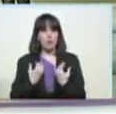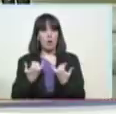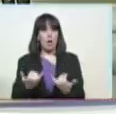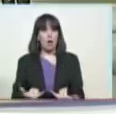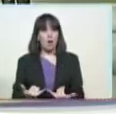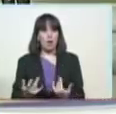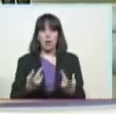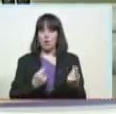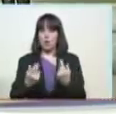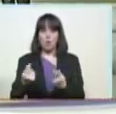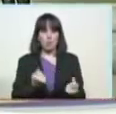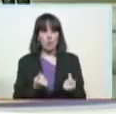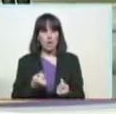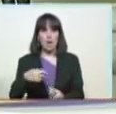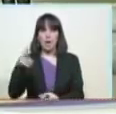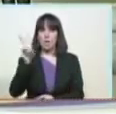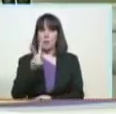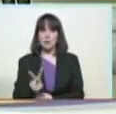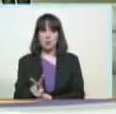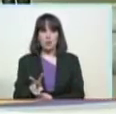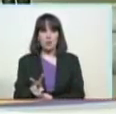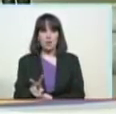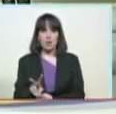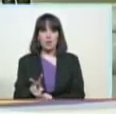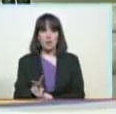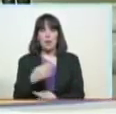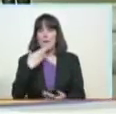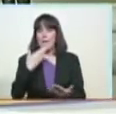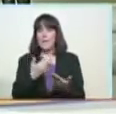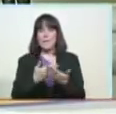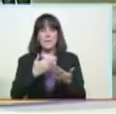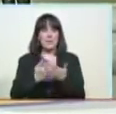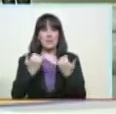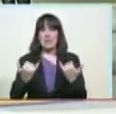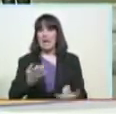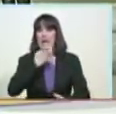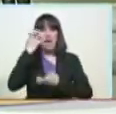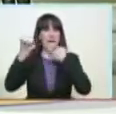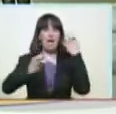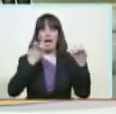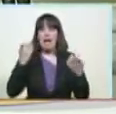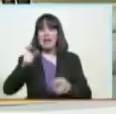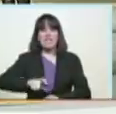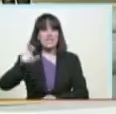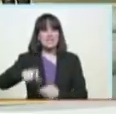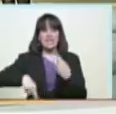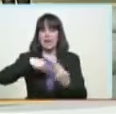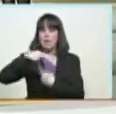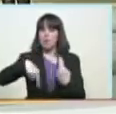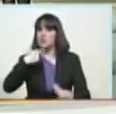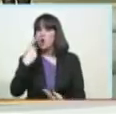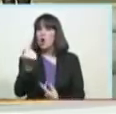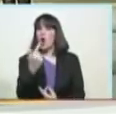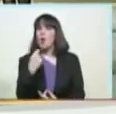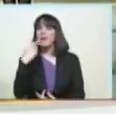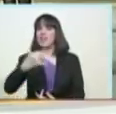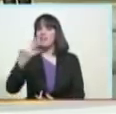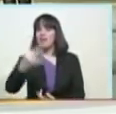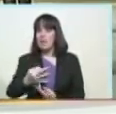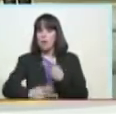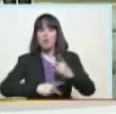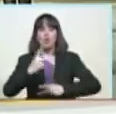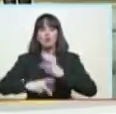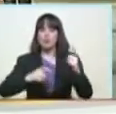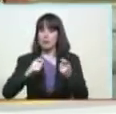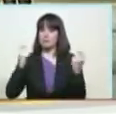campo económico venezuela pide a gritos una revolución económica productiva una